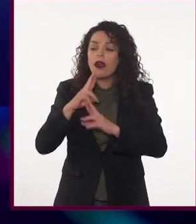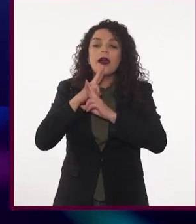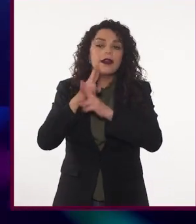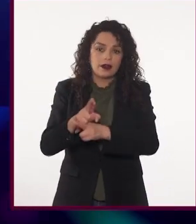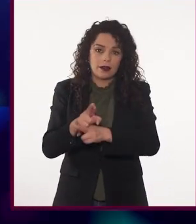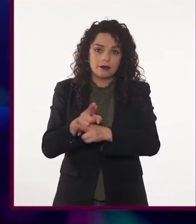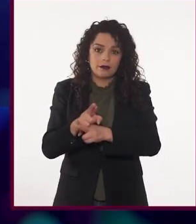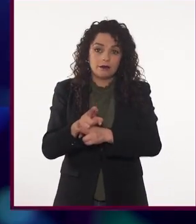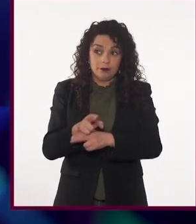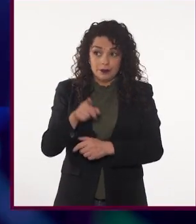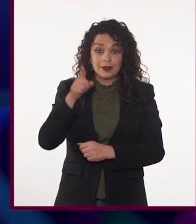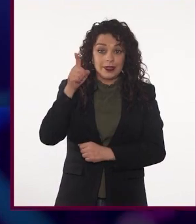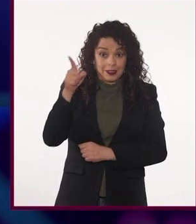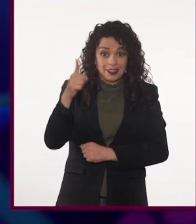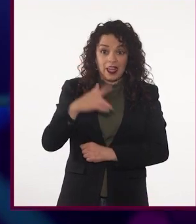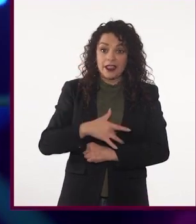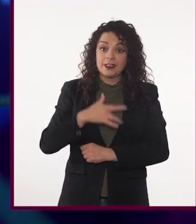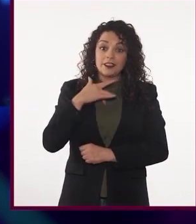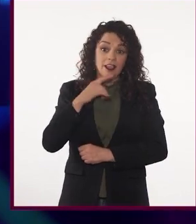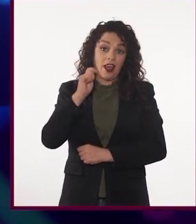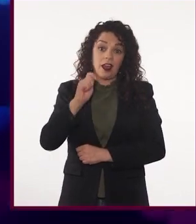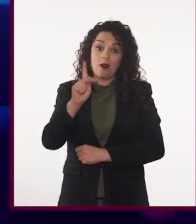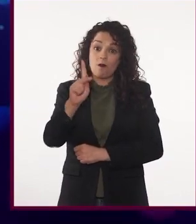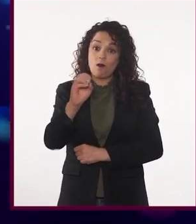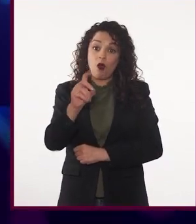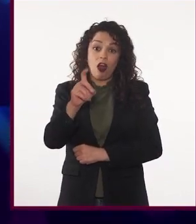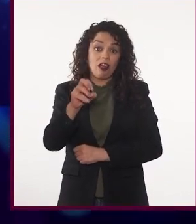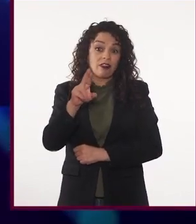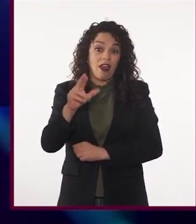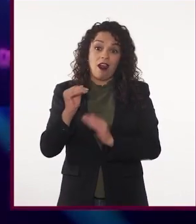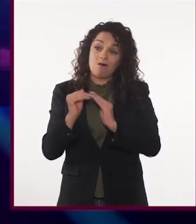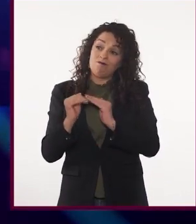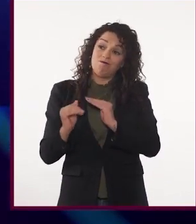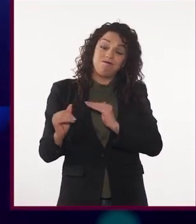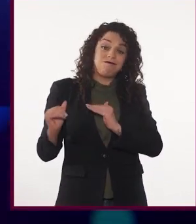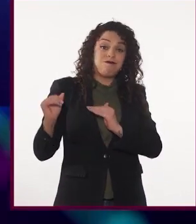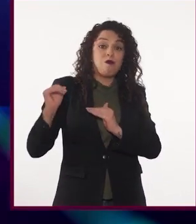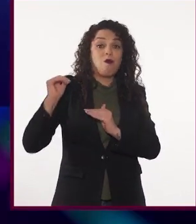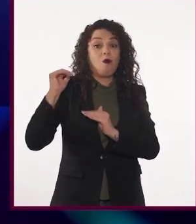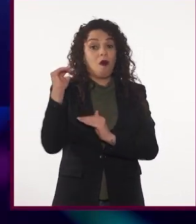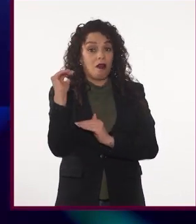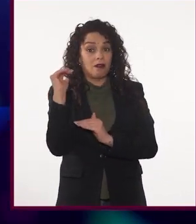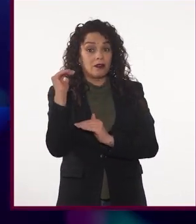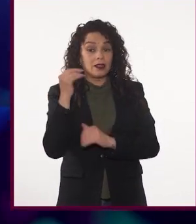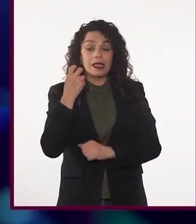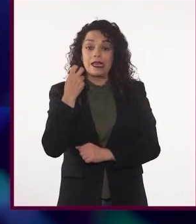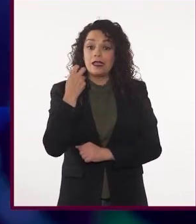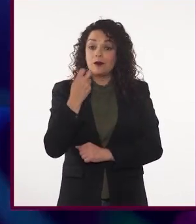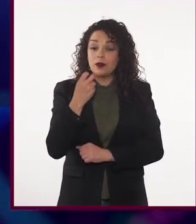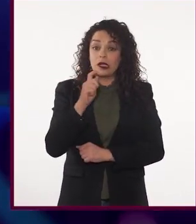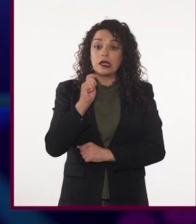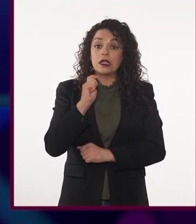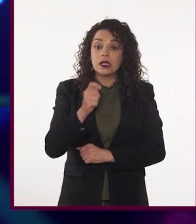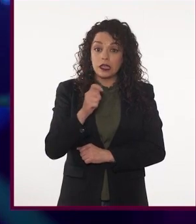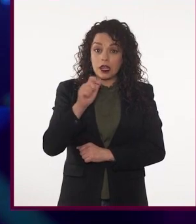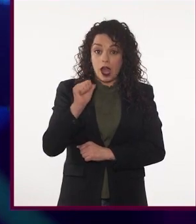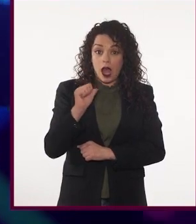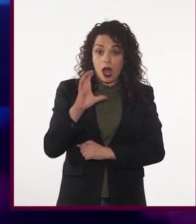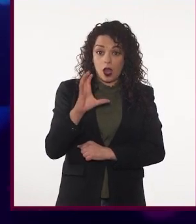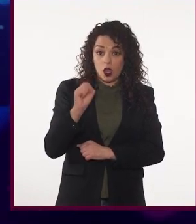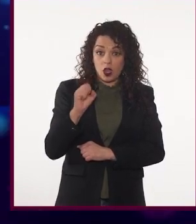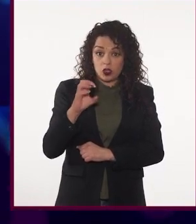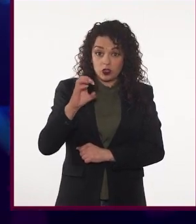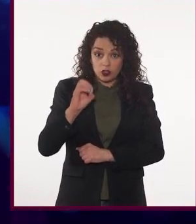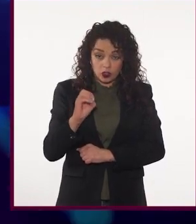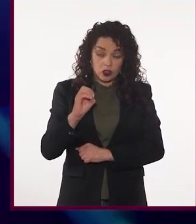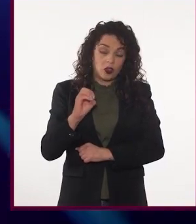Y entonces ellos se sienten con mucho poder. Por eso el hostigamiento o el acoso laboral